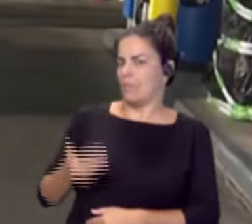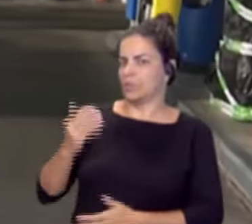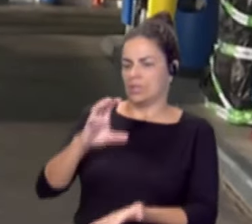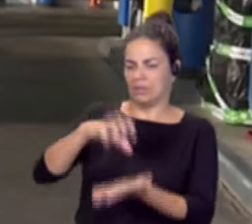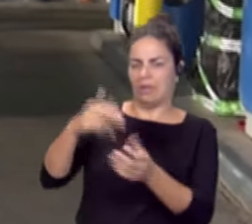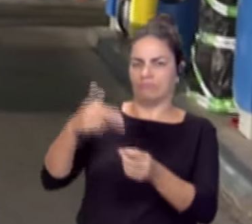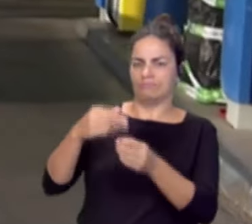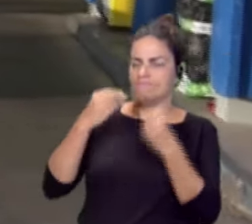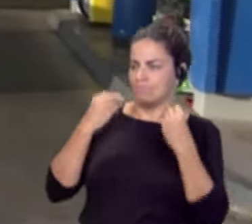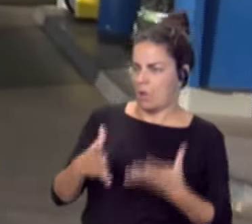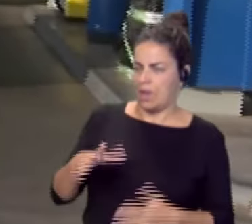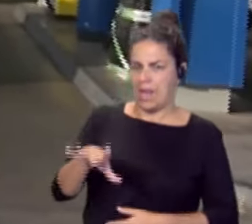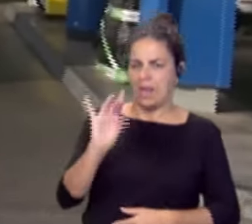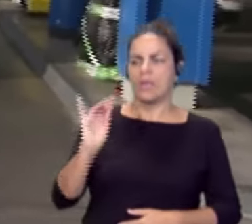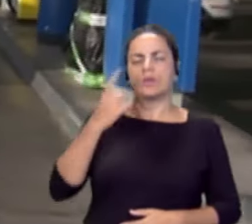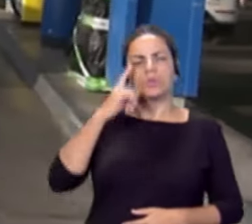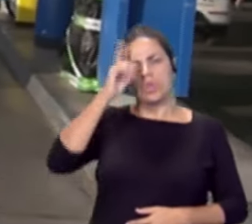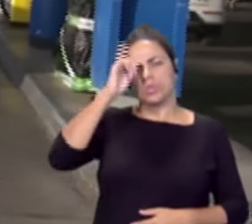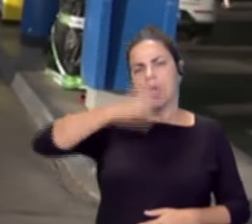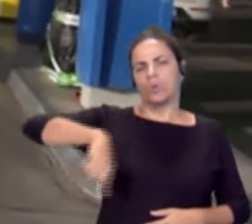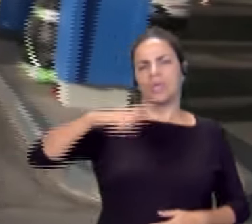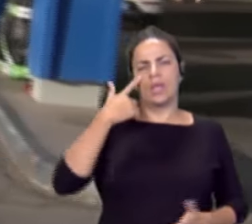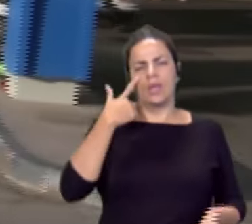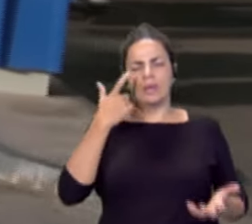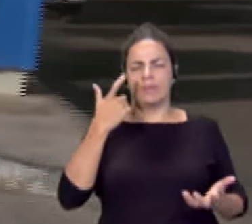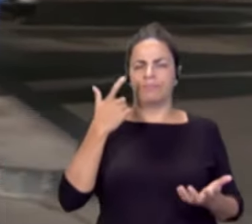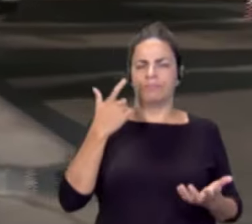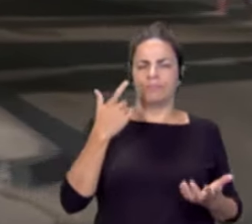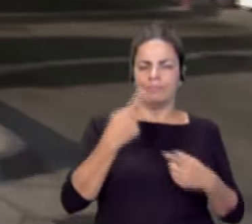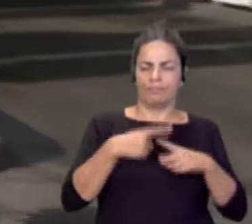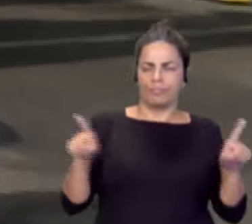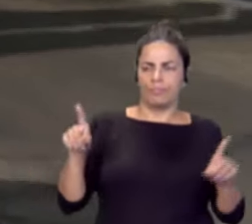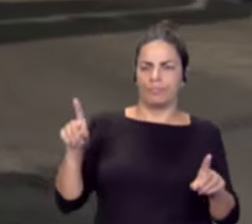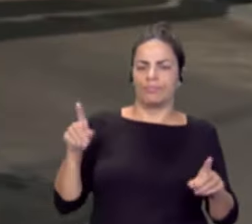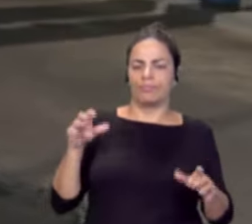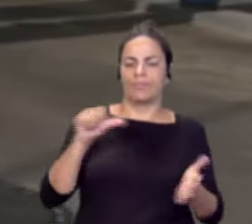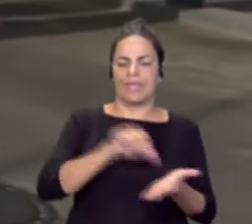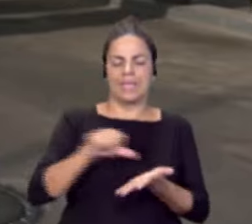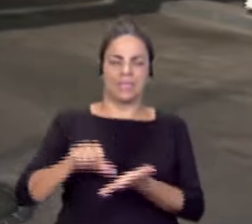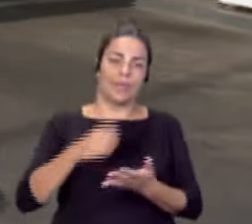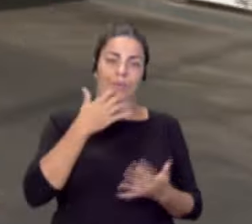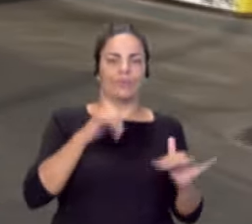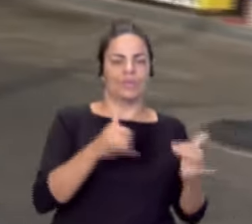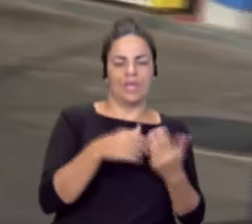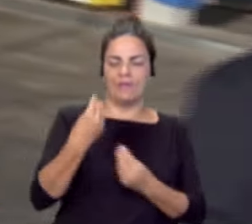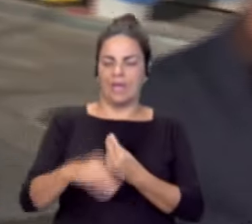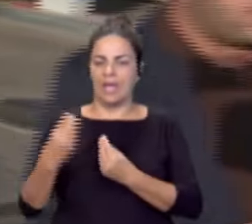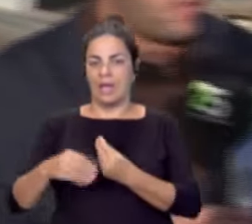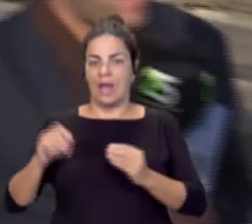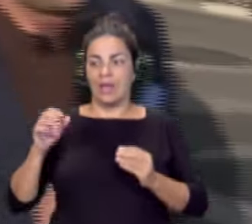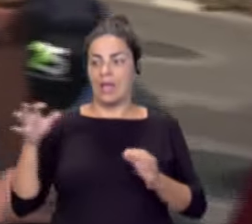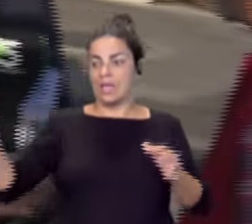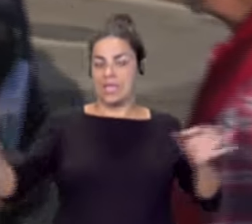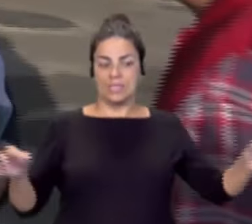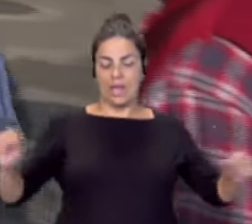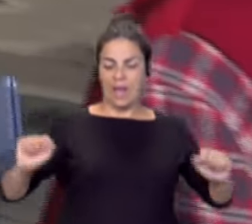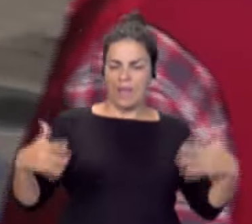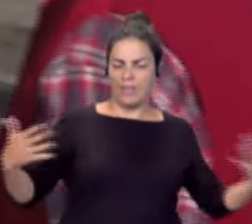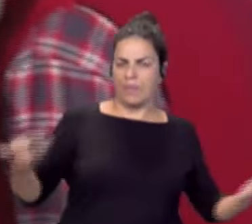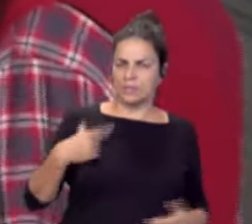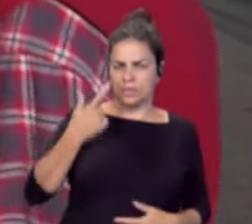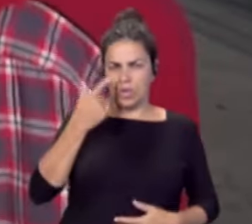ustedes notan cierta diferencia entre las islas capitalinas y las no capitalinas. Tú estás puesto en esto de los precios. ¿Notas una diferencia muy